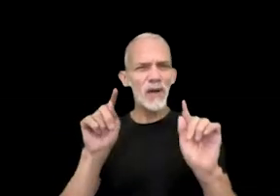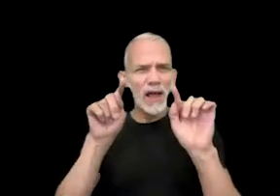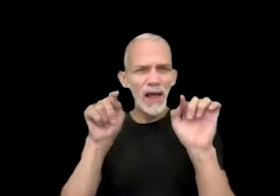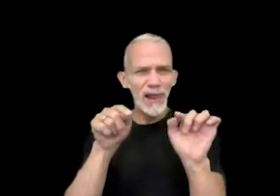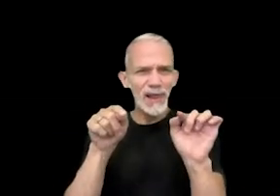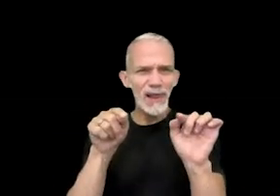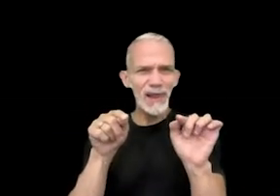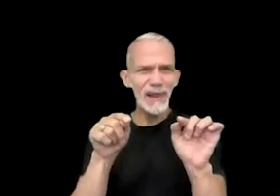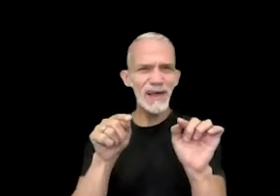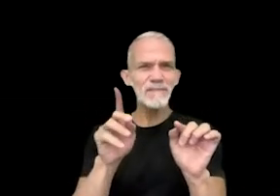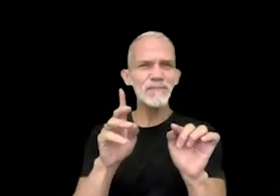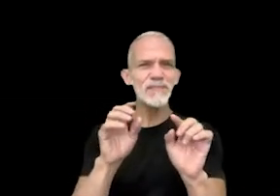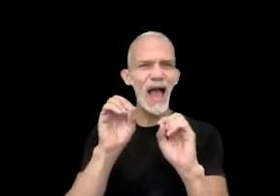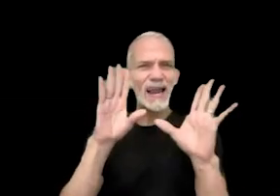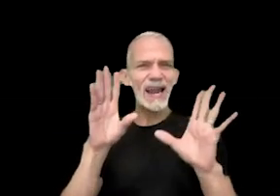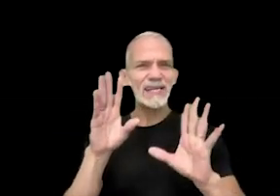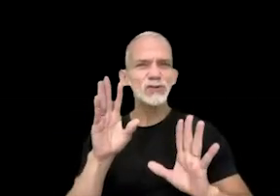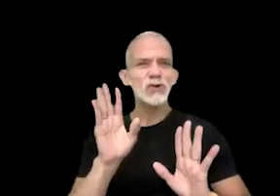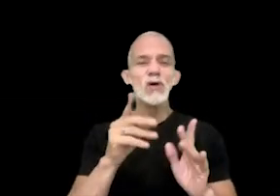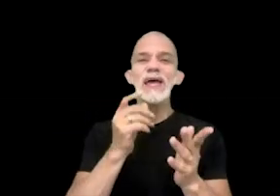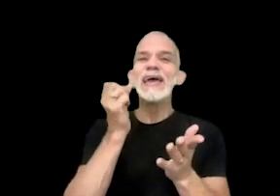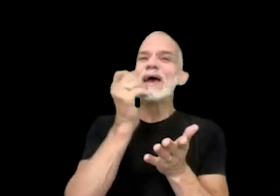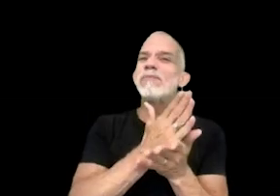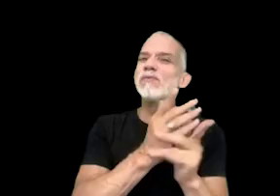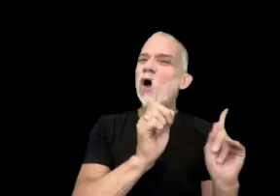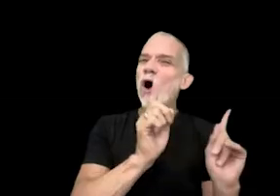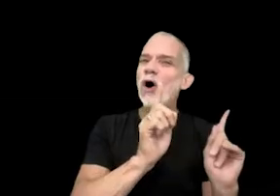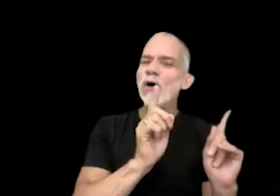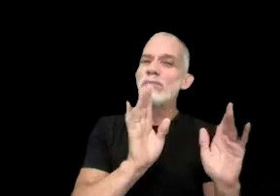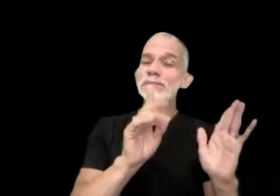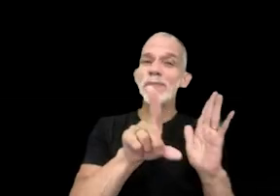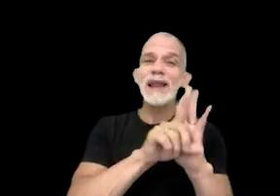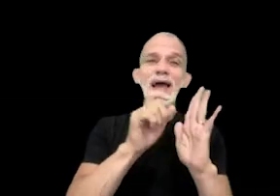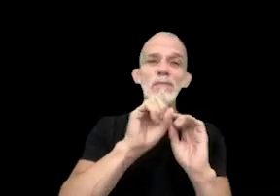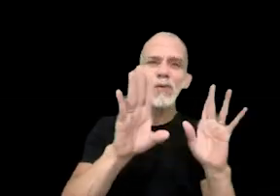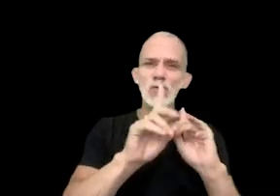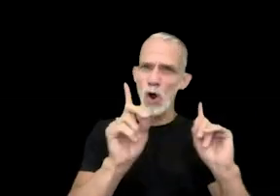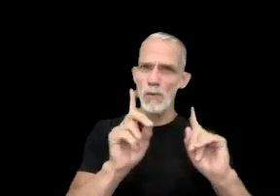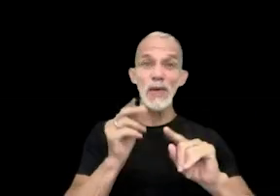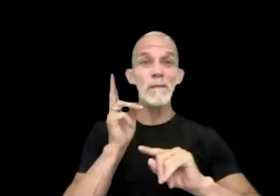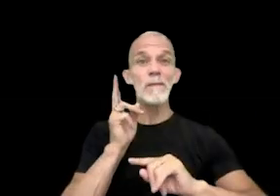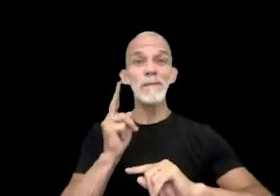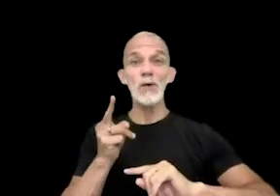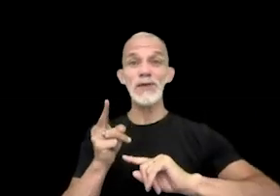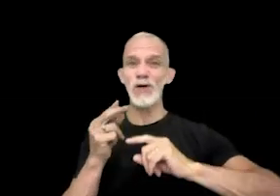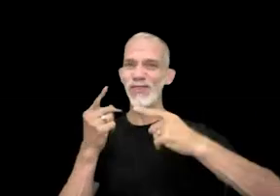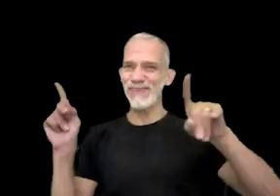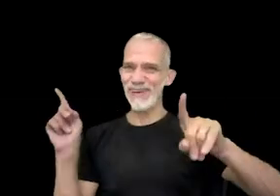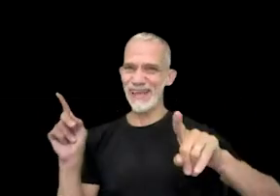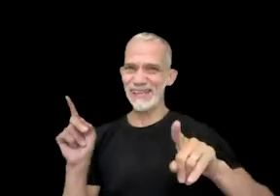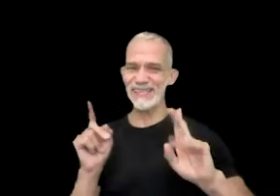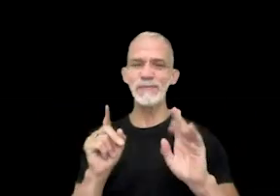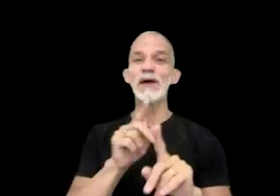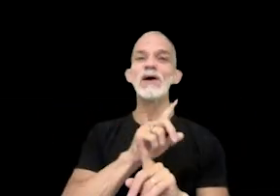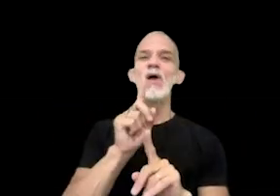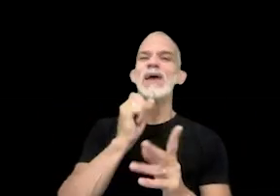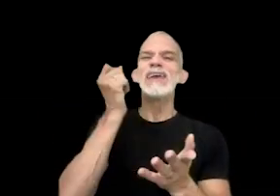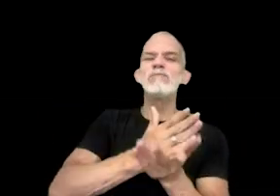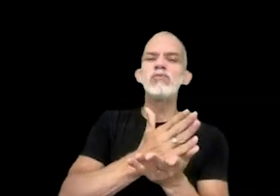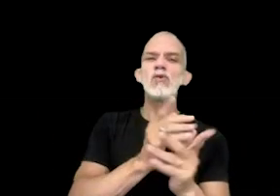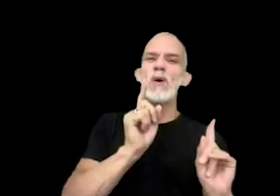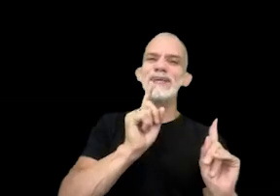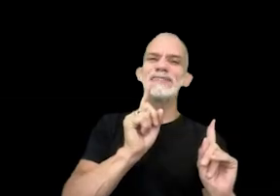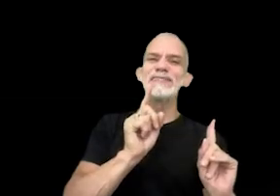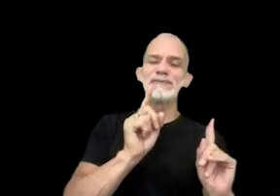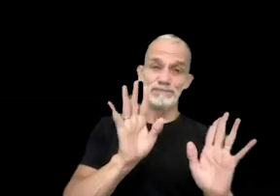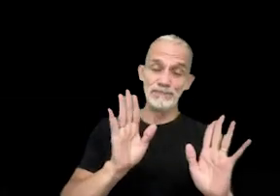chiquitito, no infraccional, y señalo el error de prohibición. ¿Qué es esto?